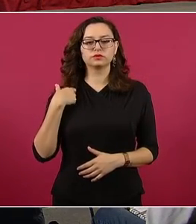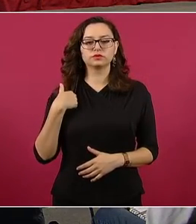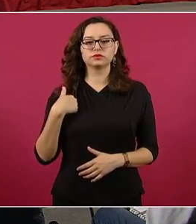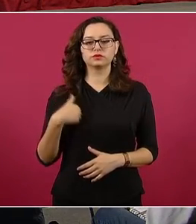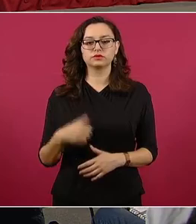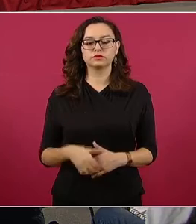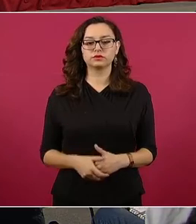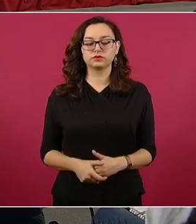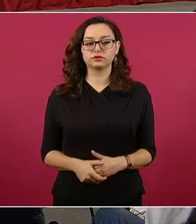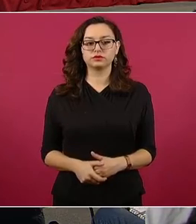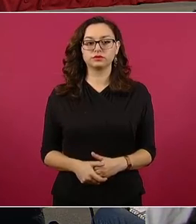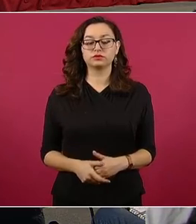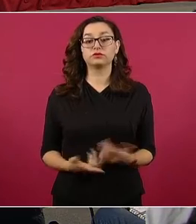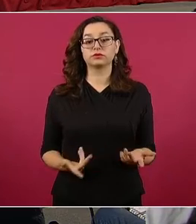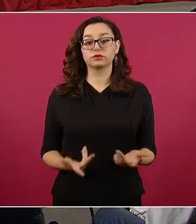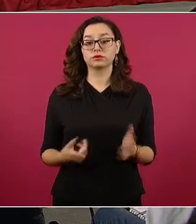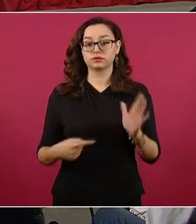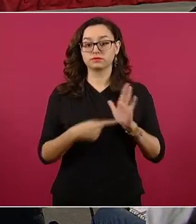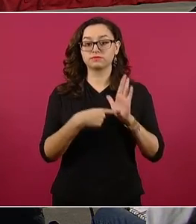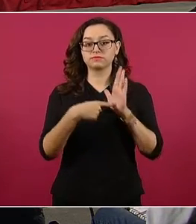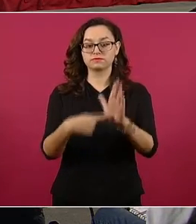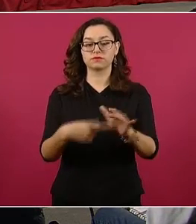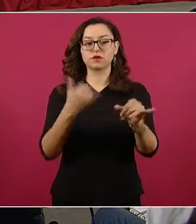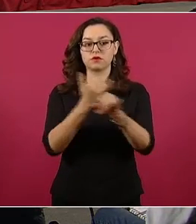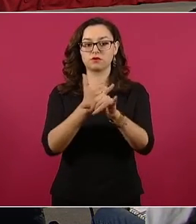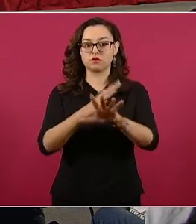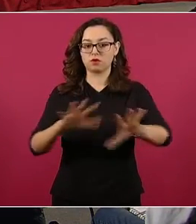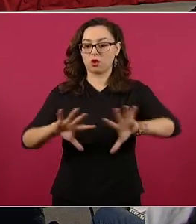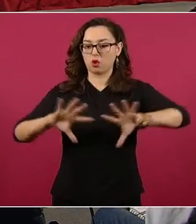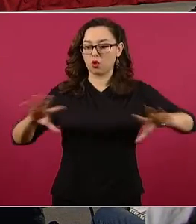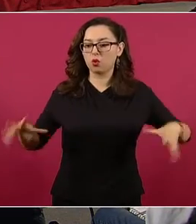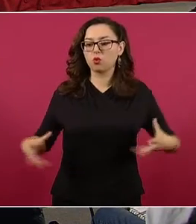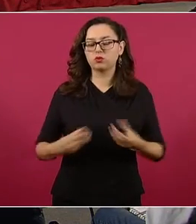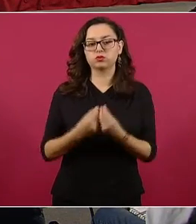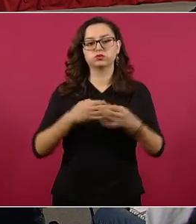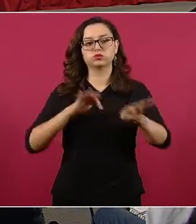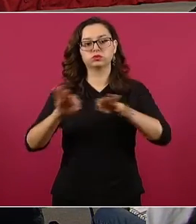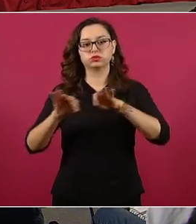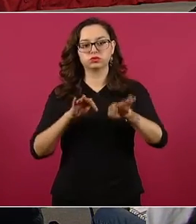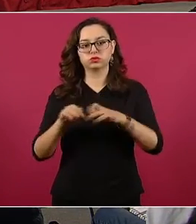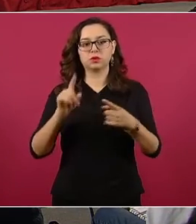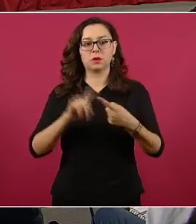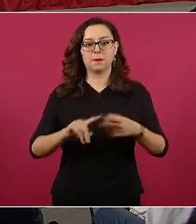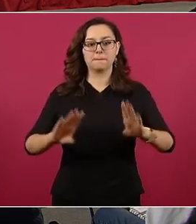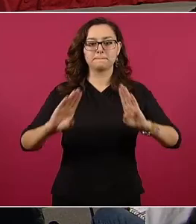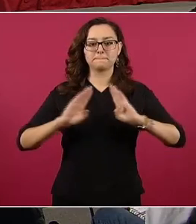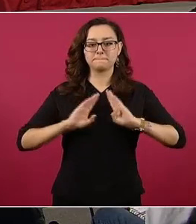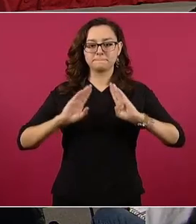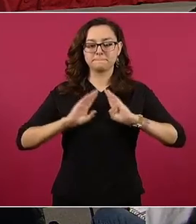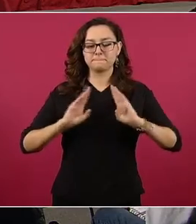toda la fuerza empeñada en el área. Tenemos que personal militar, tenemos